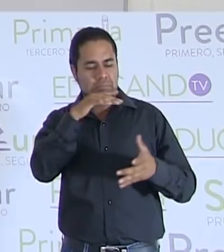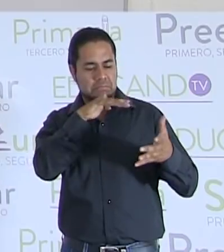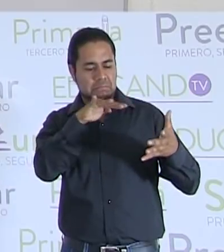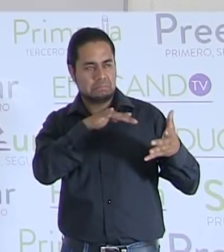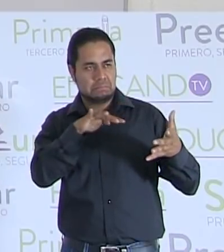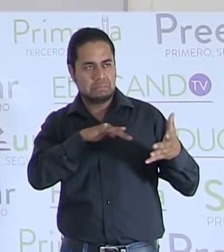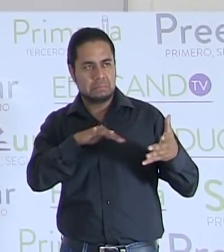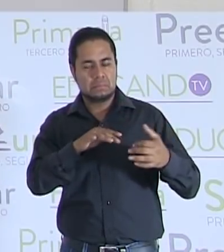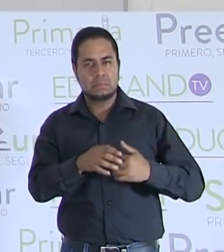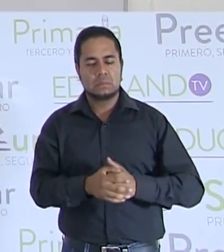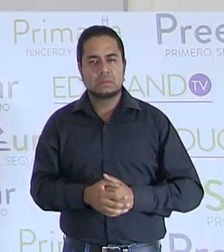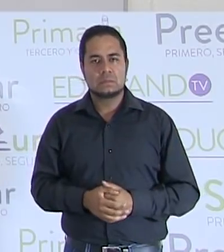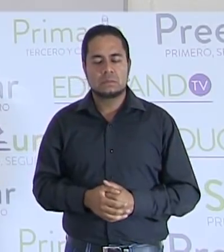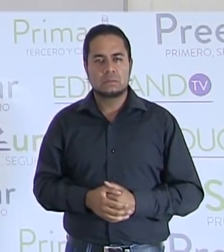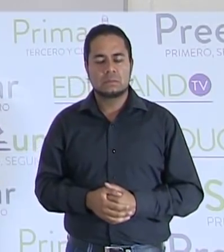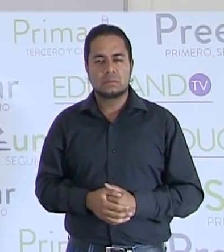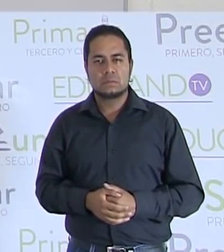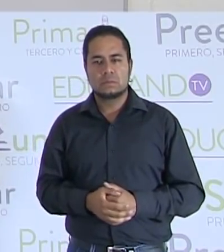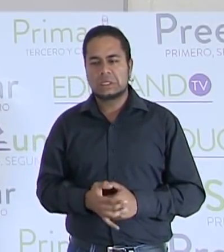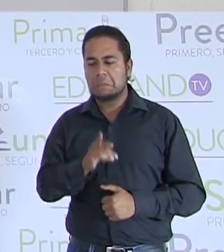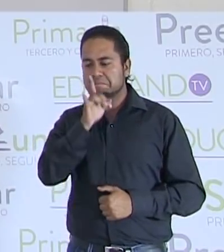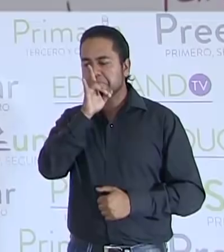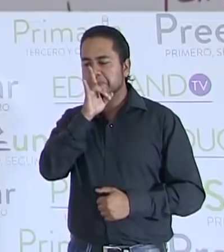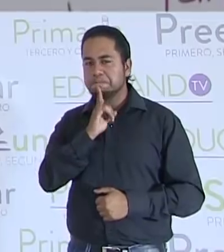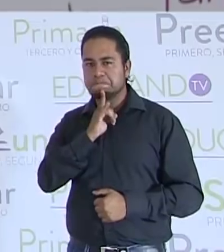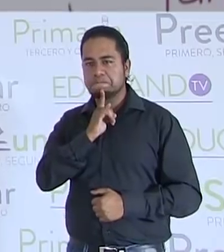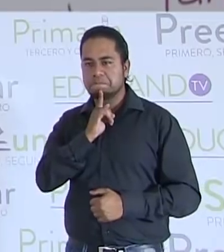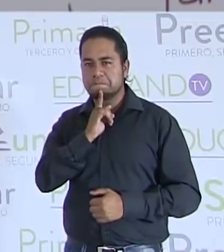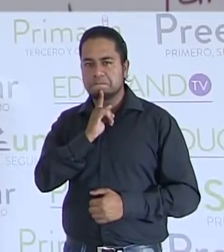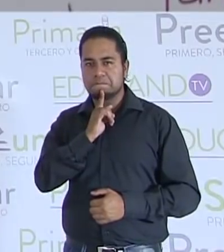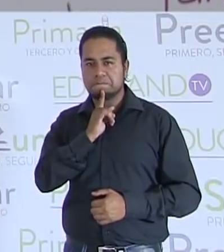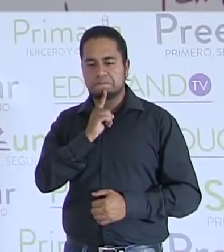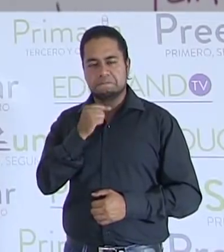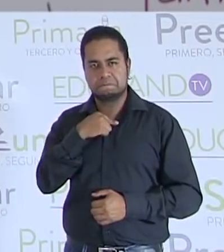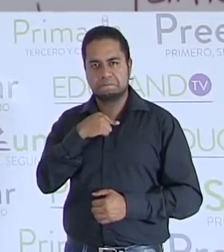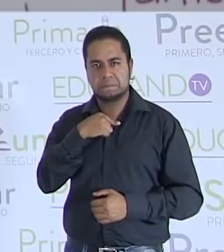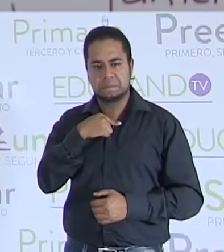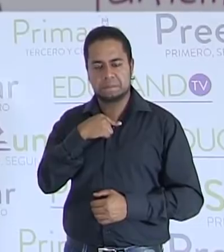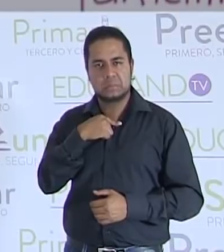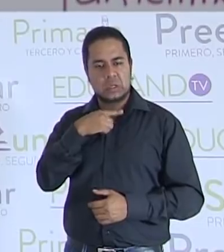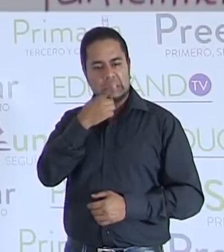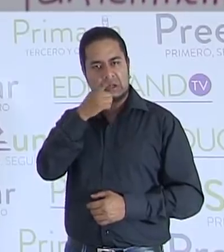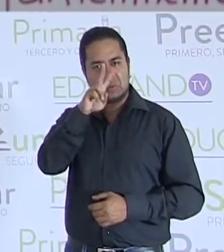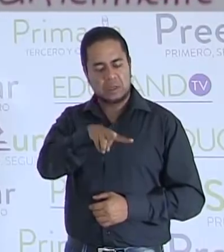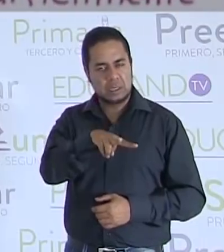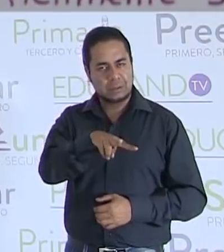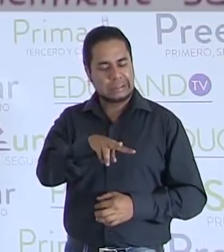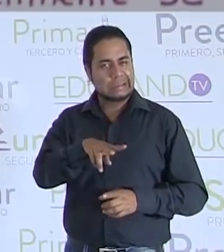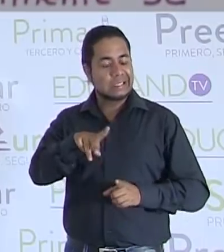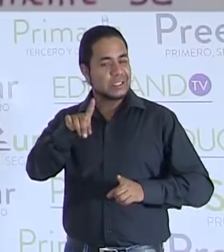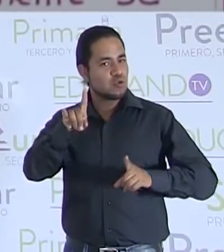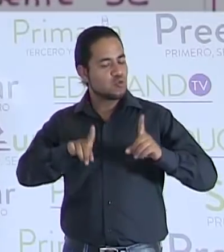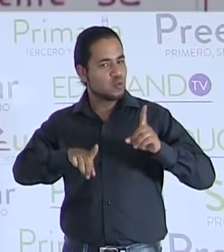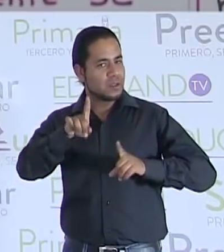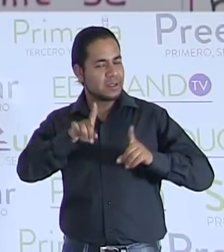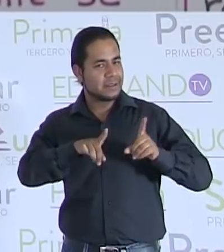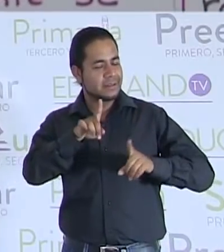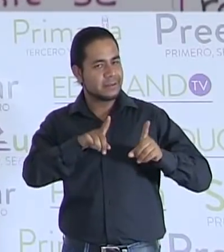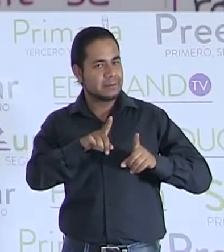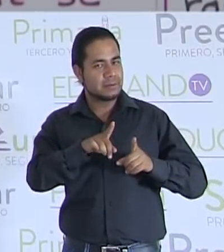En boca del mentiroso, lo cierto se hace dudoso. Su